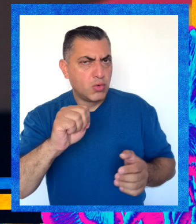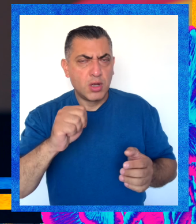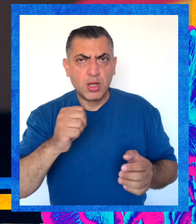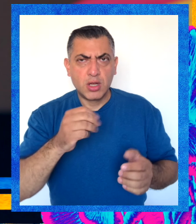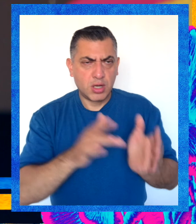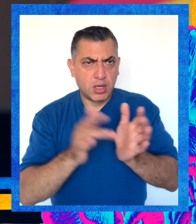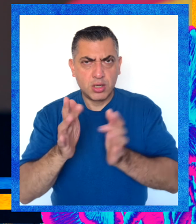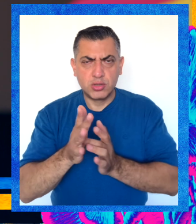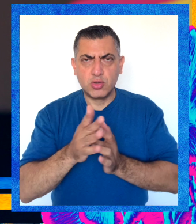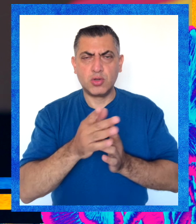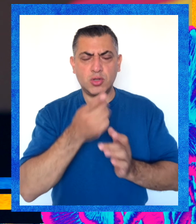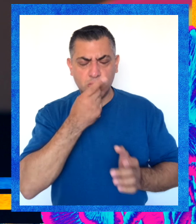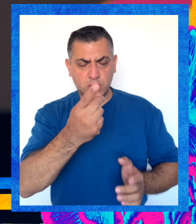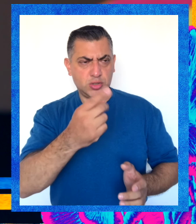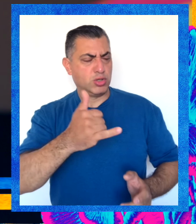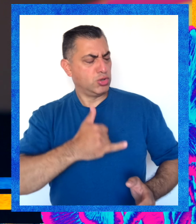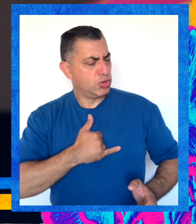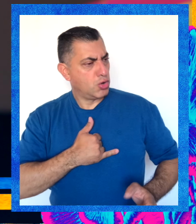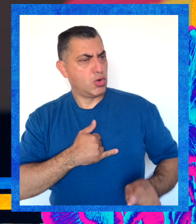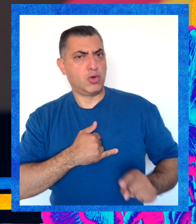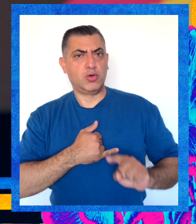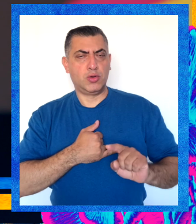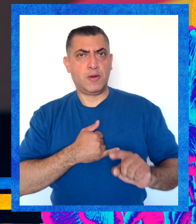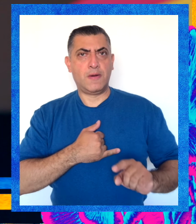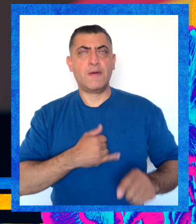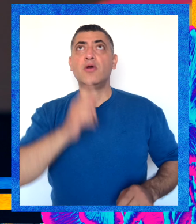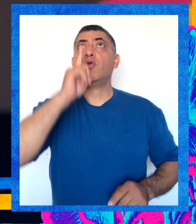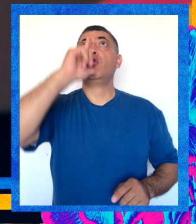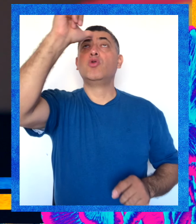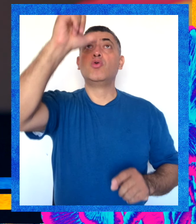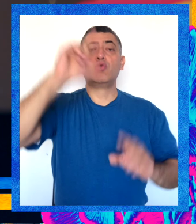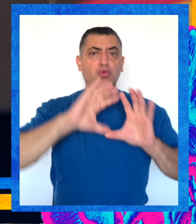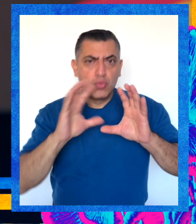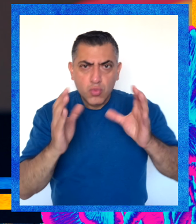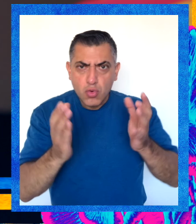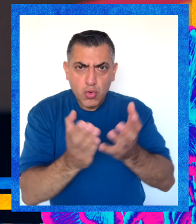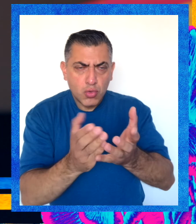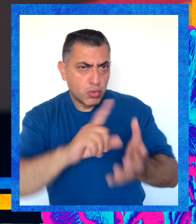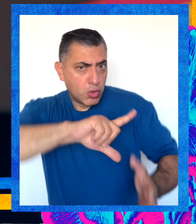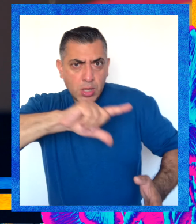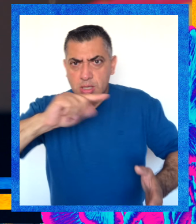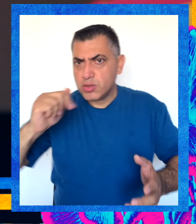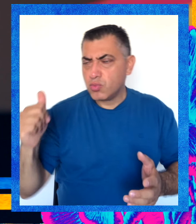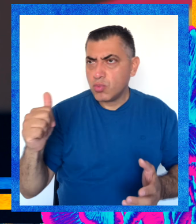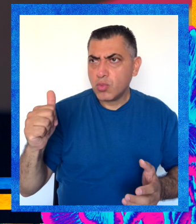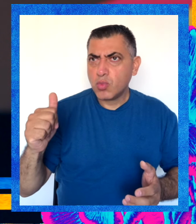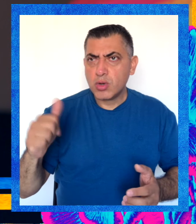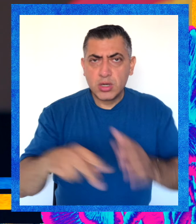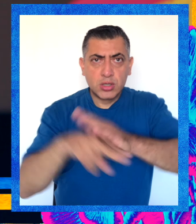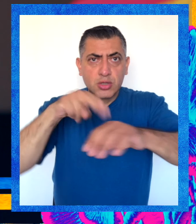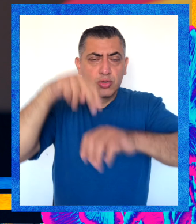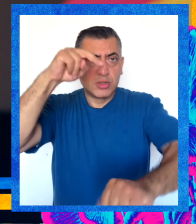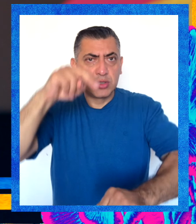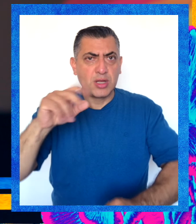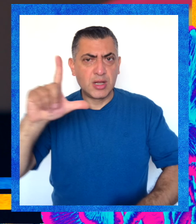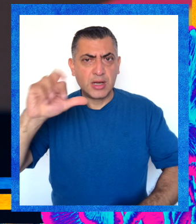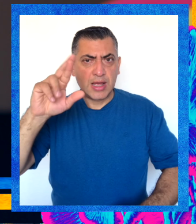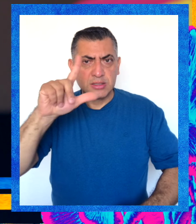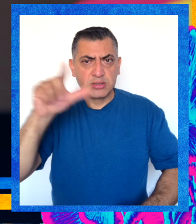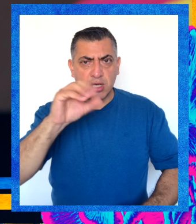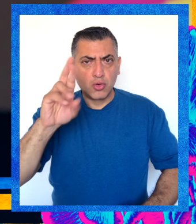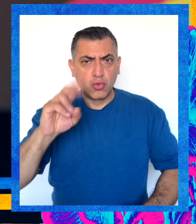7 jesús se llama a sí mismo yo soy la luz del mundo luego inmediatamente después de resucitar a lázaro en el